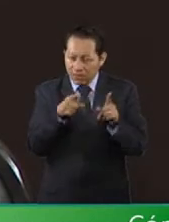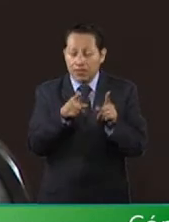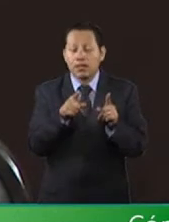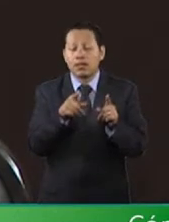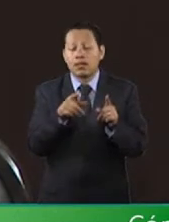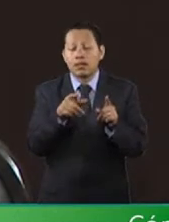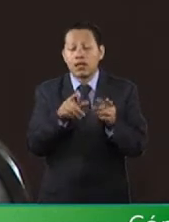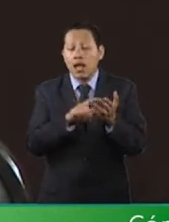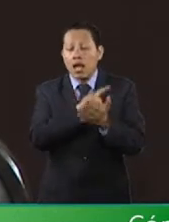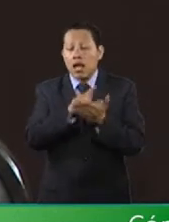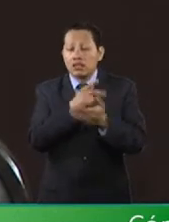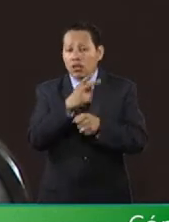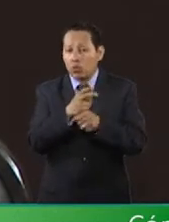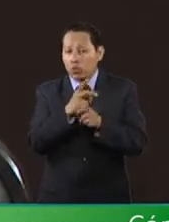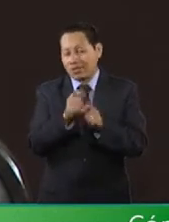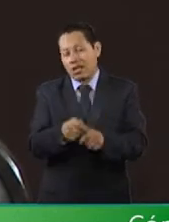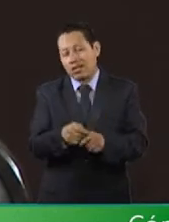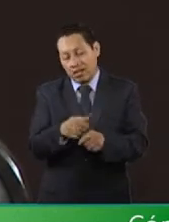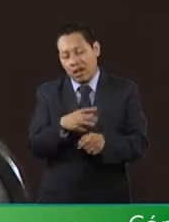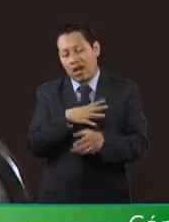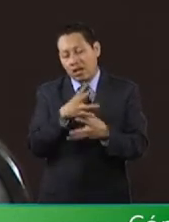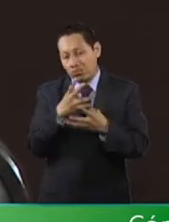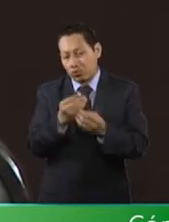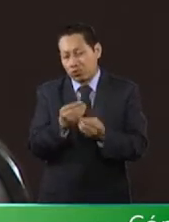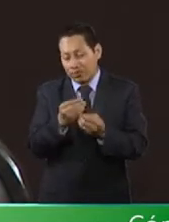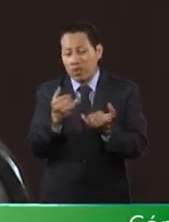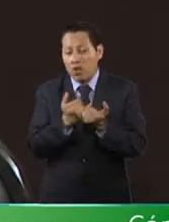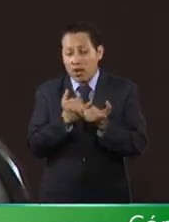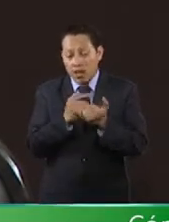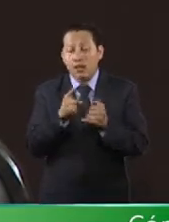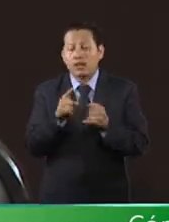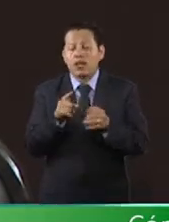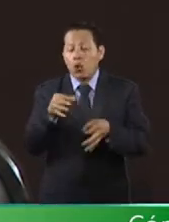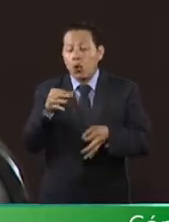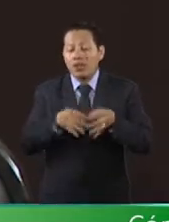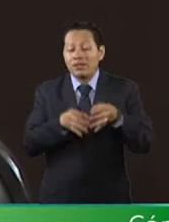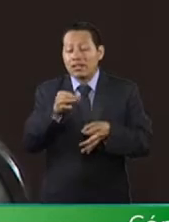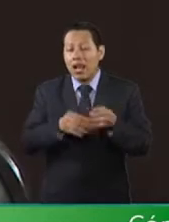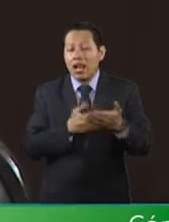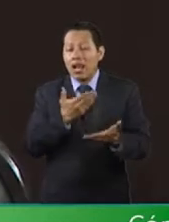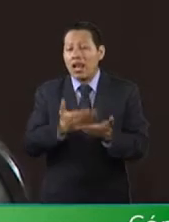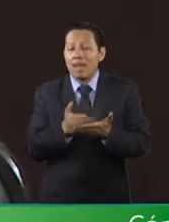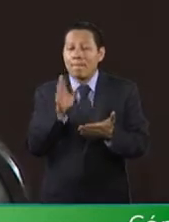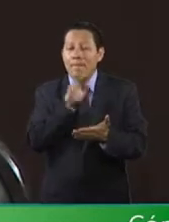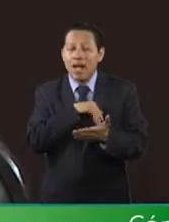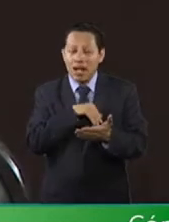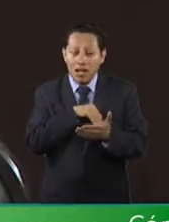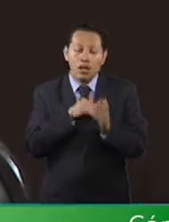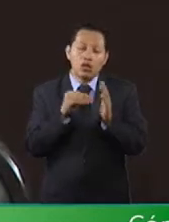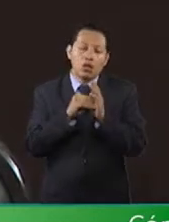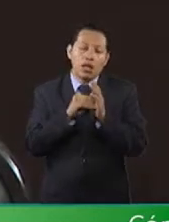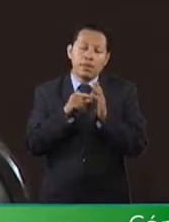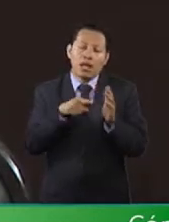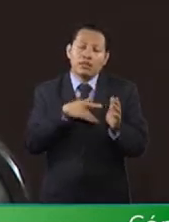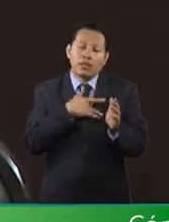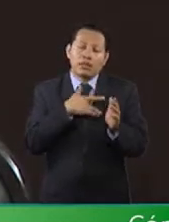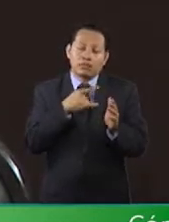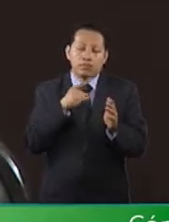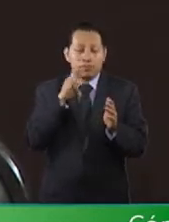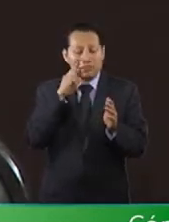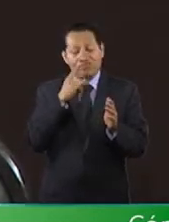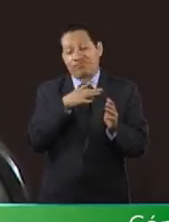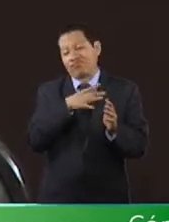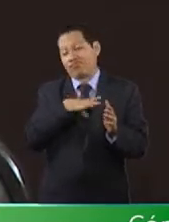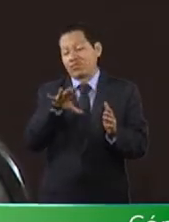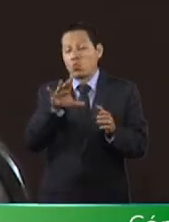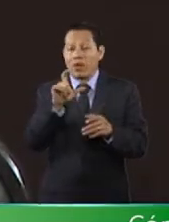legislación secundaria con eso y su mal lamada reforma judicial todavía se quieren hacer los indignados cuando